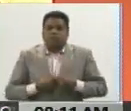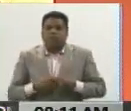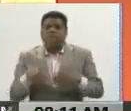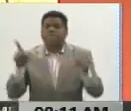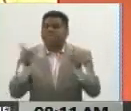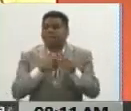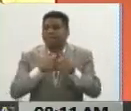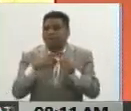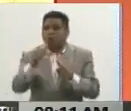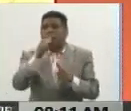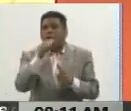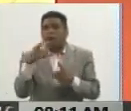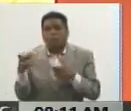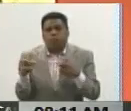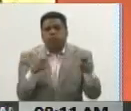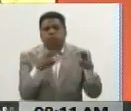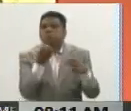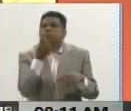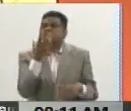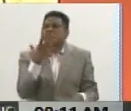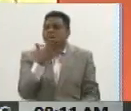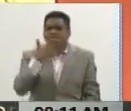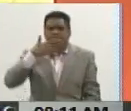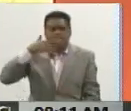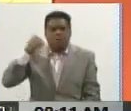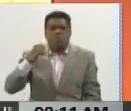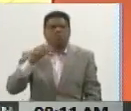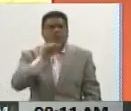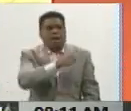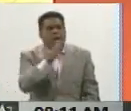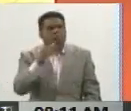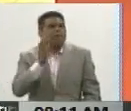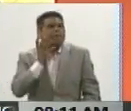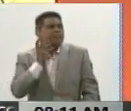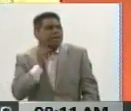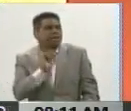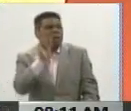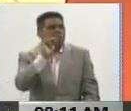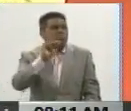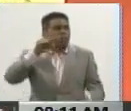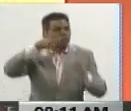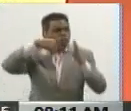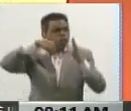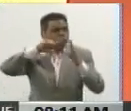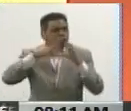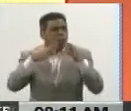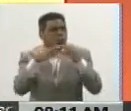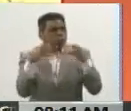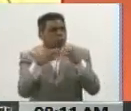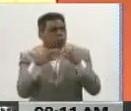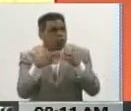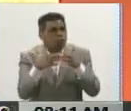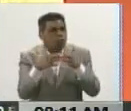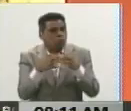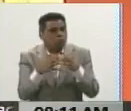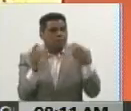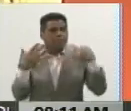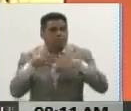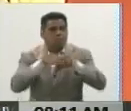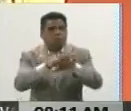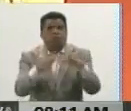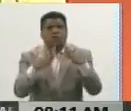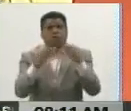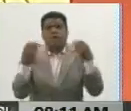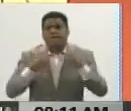¿no? Por eso, cada una de estas experiencias se convierte en un punto y círculo comunal que procura involucrar a las personas que viven en